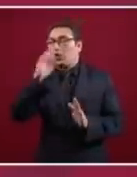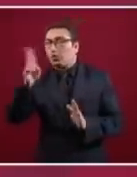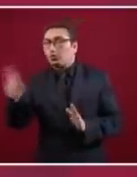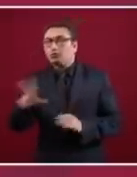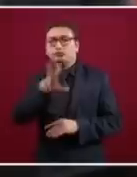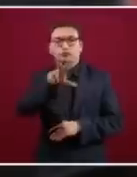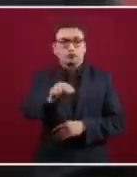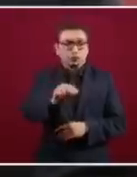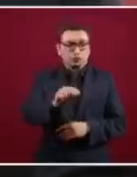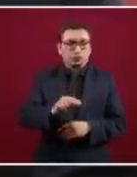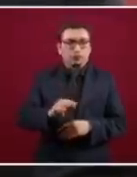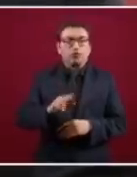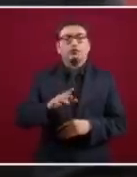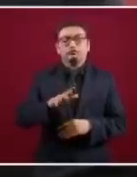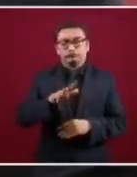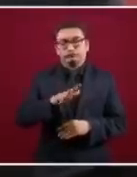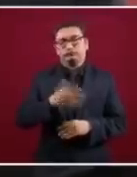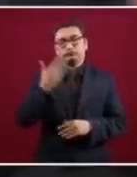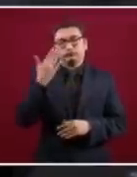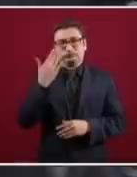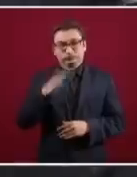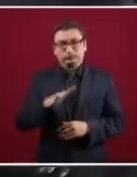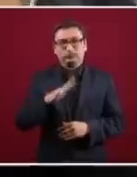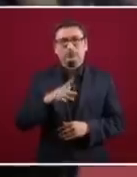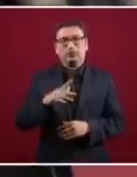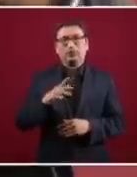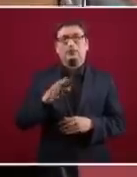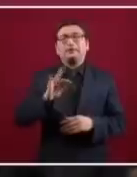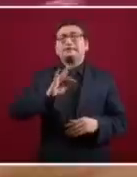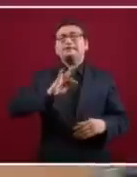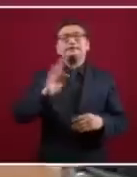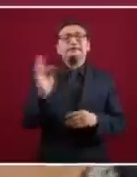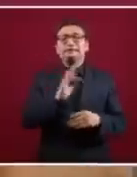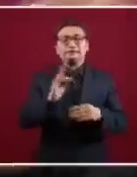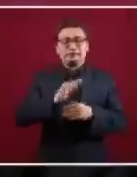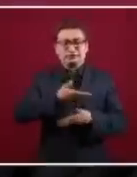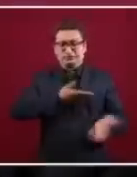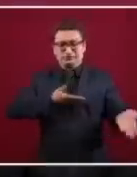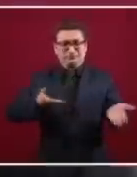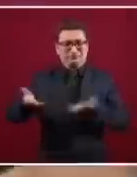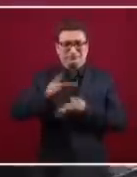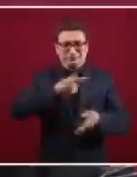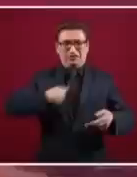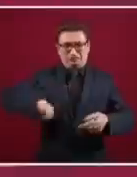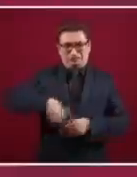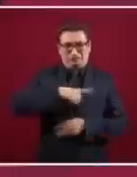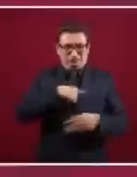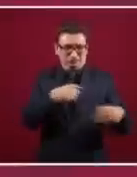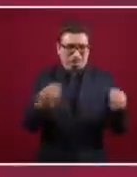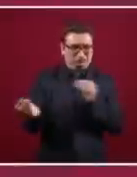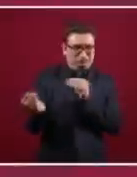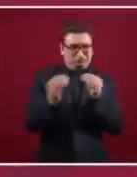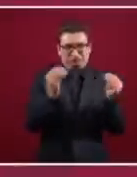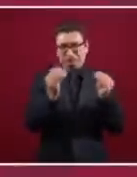afortunadamente aun cuando entre nosotros podamos